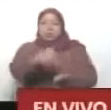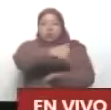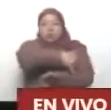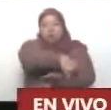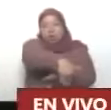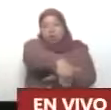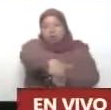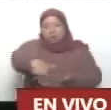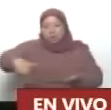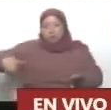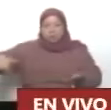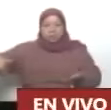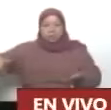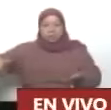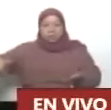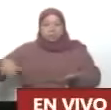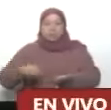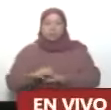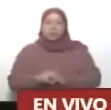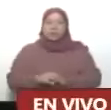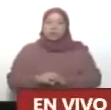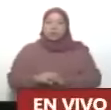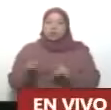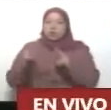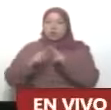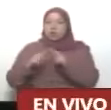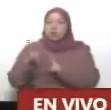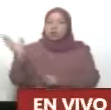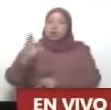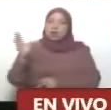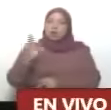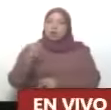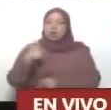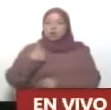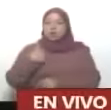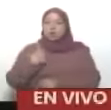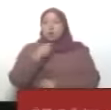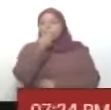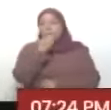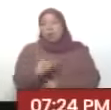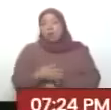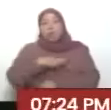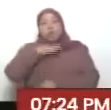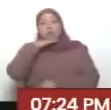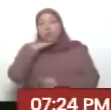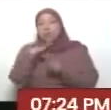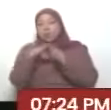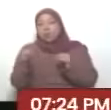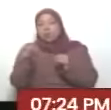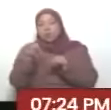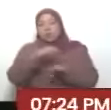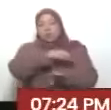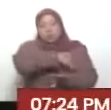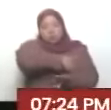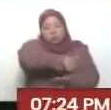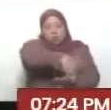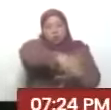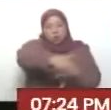estábamos. Yo conozco a Caracas muy bien porque le he caminado full, de Torres Averoes